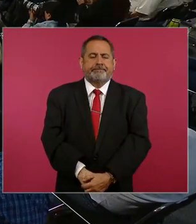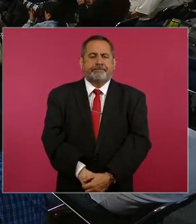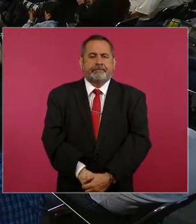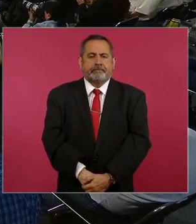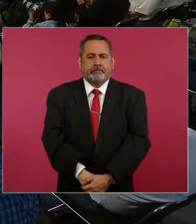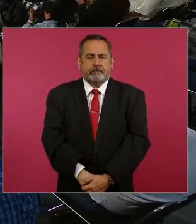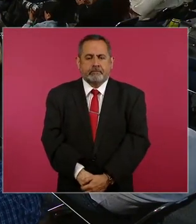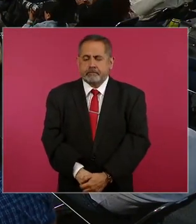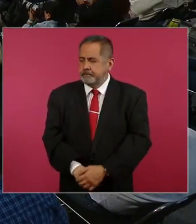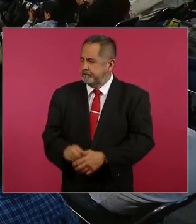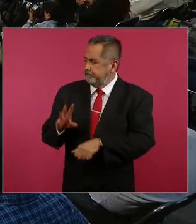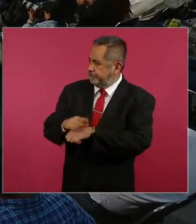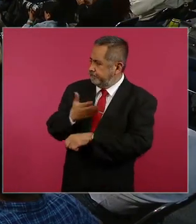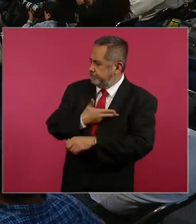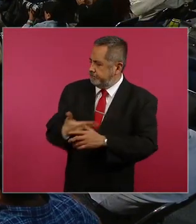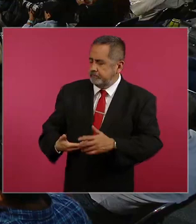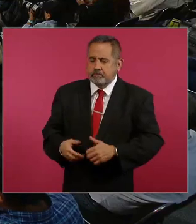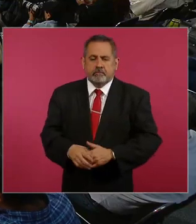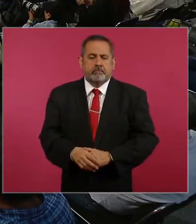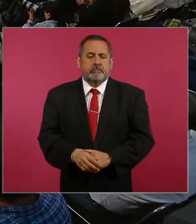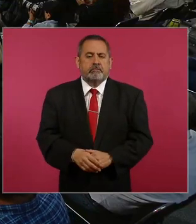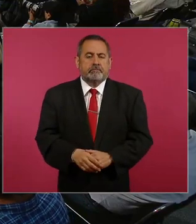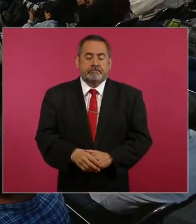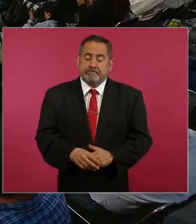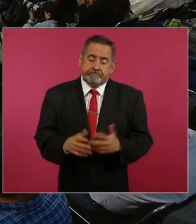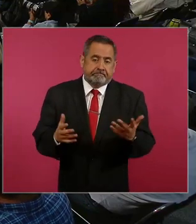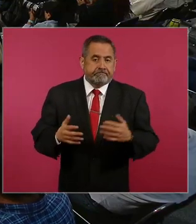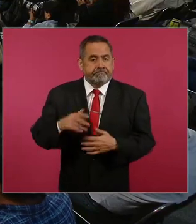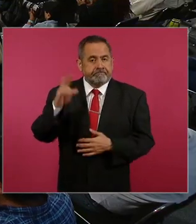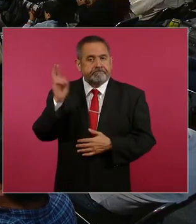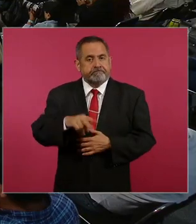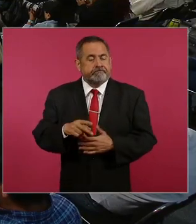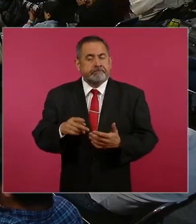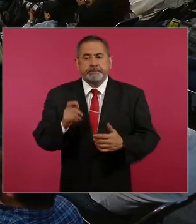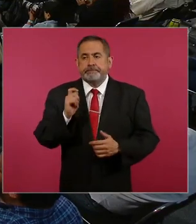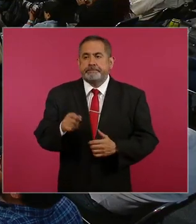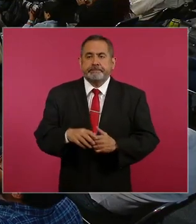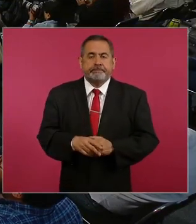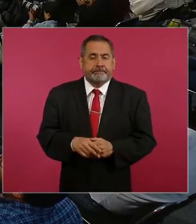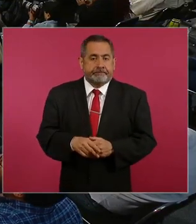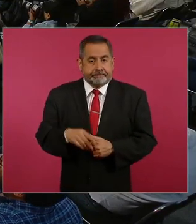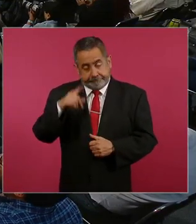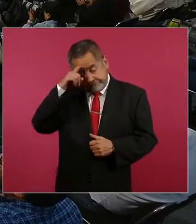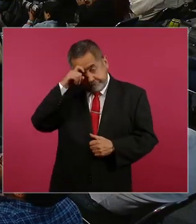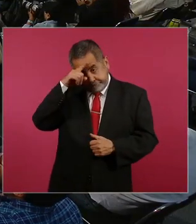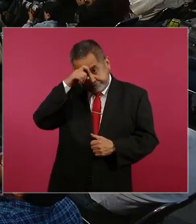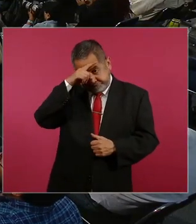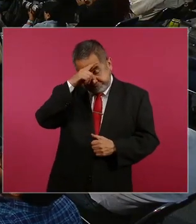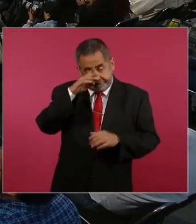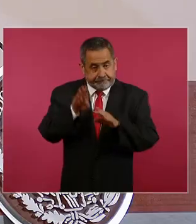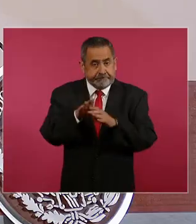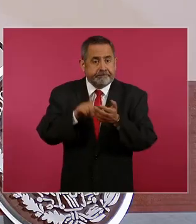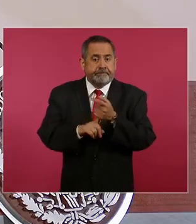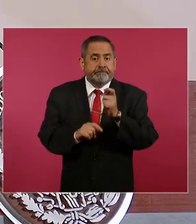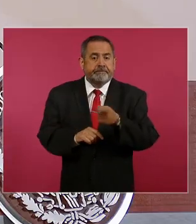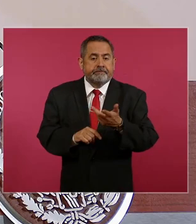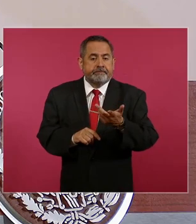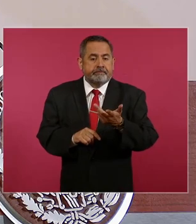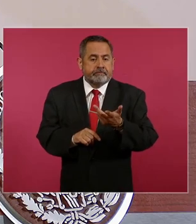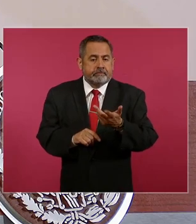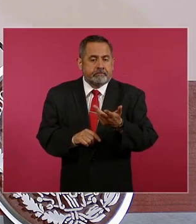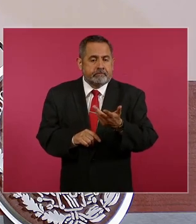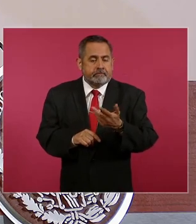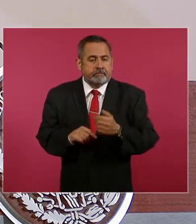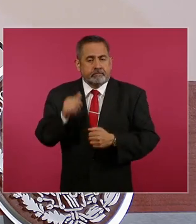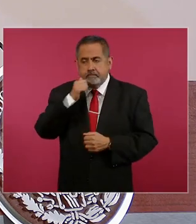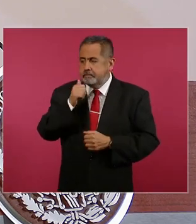con permiso presidente pues sí efectivamente lo que cuesta más trabajo es a lo